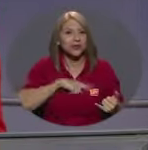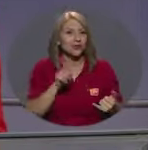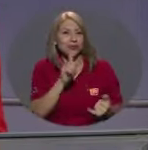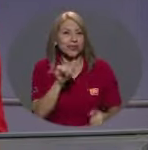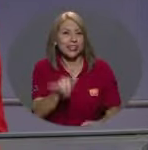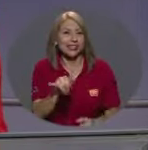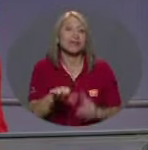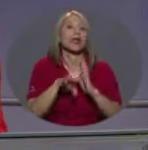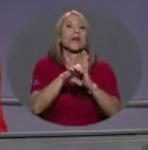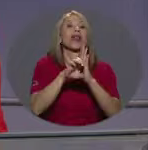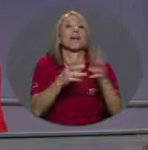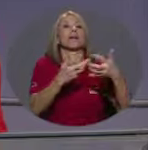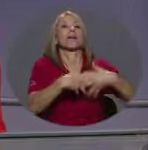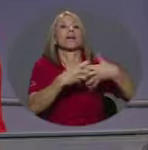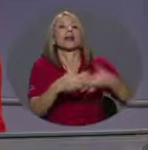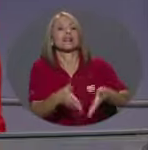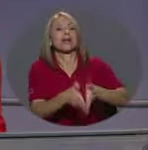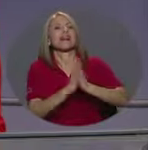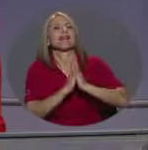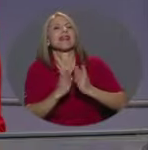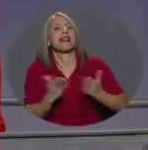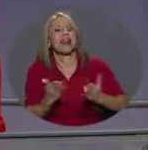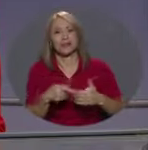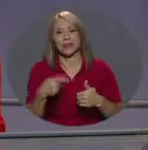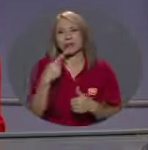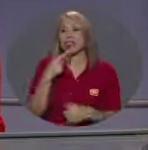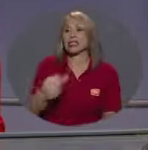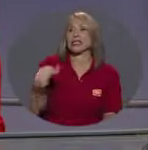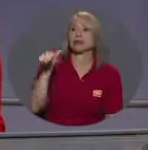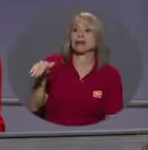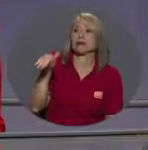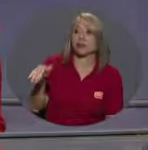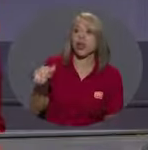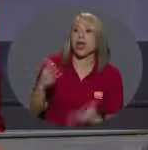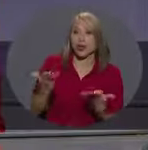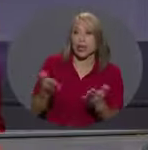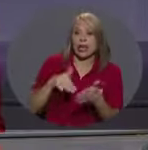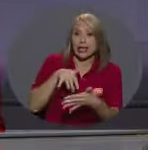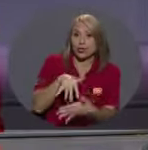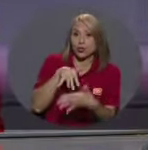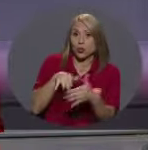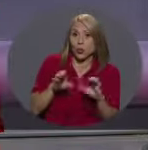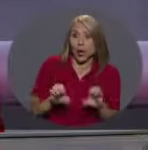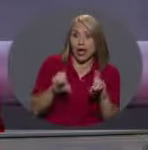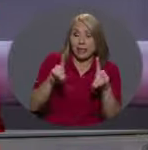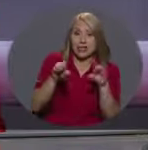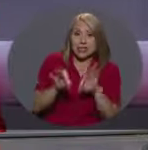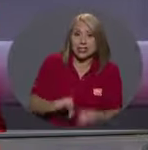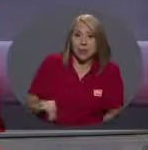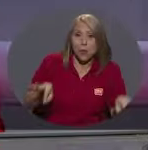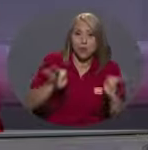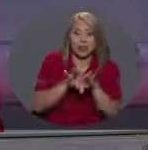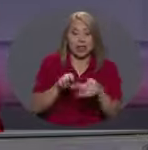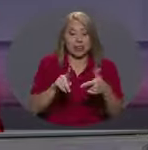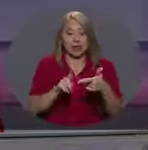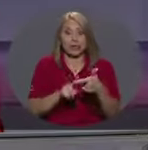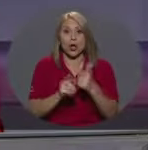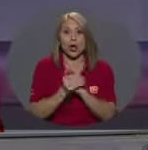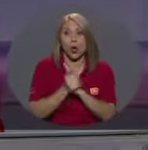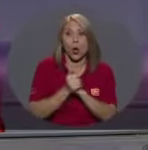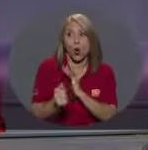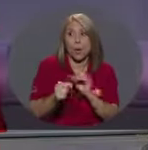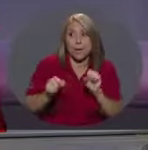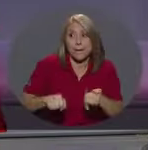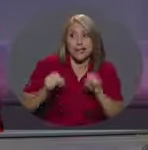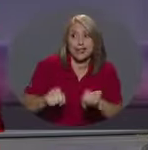solicita en este momento un empleador? Por ejemplo, ellos dicen, Rosa María, la parte académica es importante, las competencias también lo